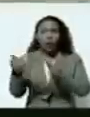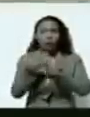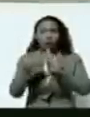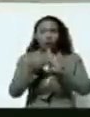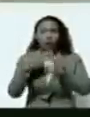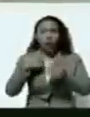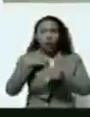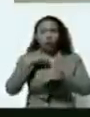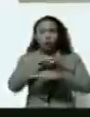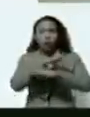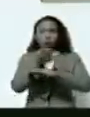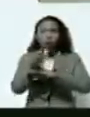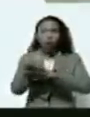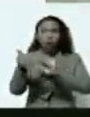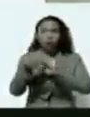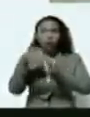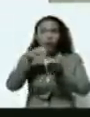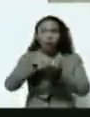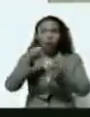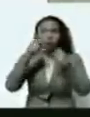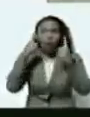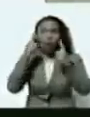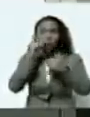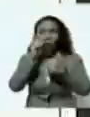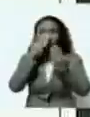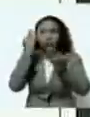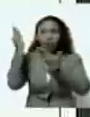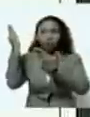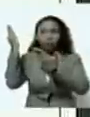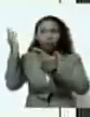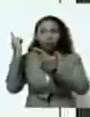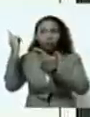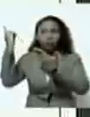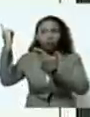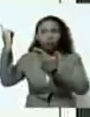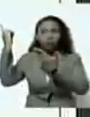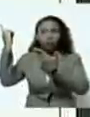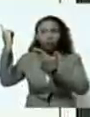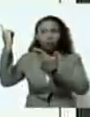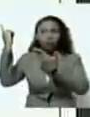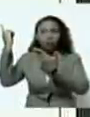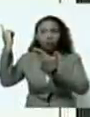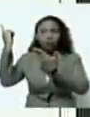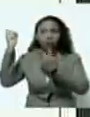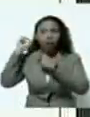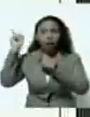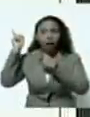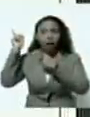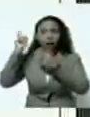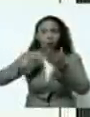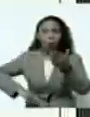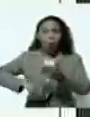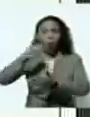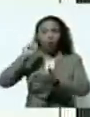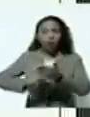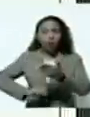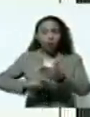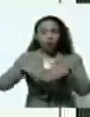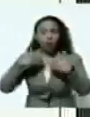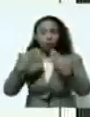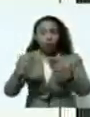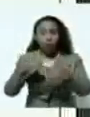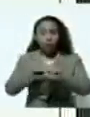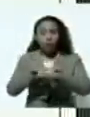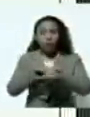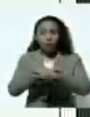costa del estado de La Guaira, José Alberto Socorro Fernández, alias Pepero. Fue contratado a través, perdónenme